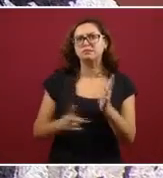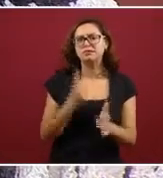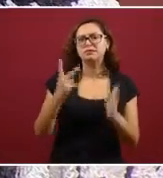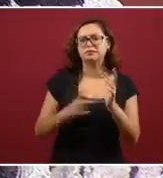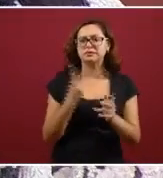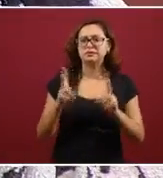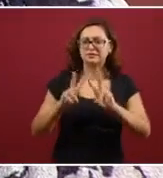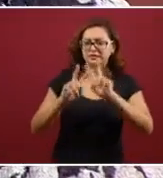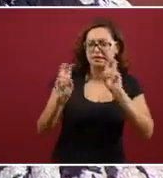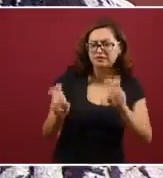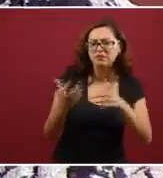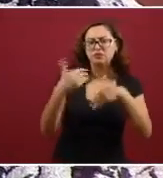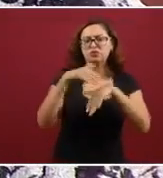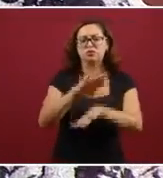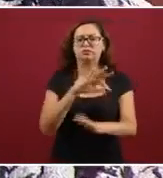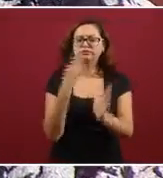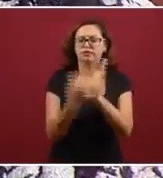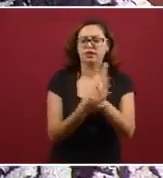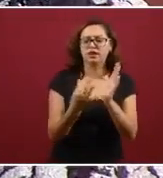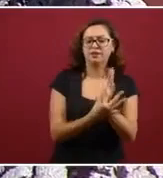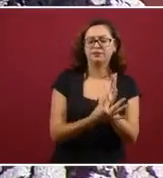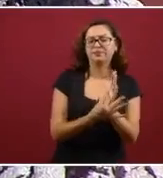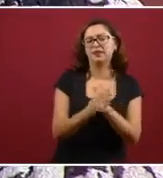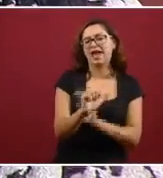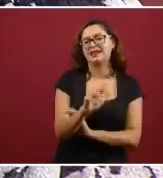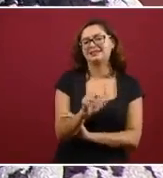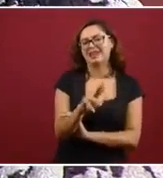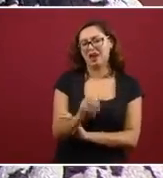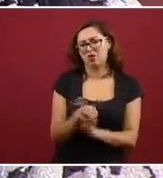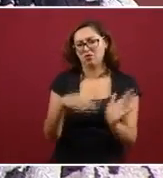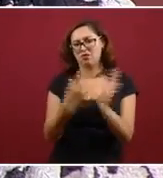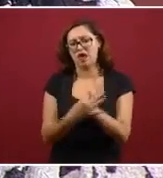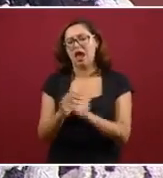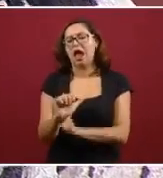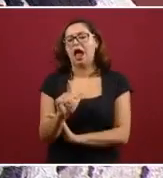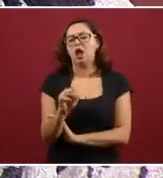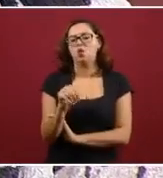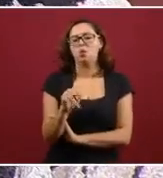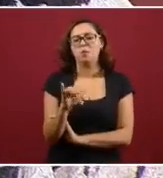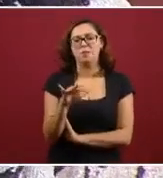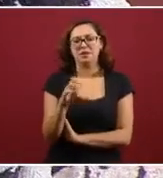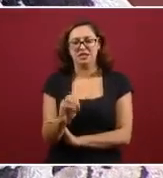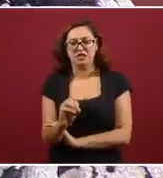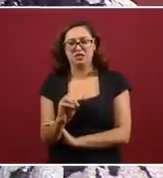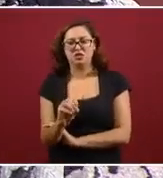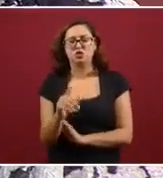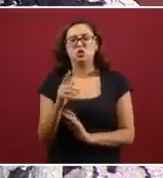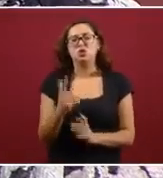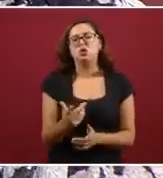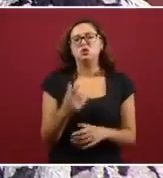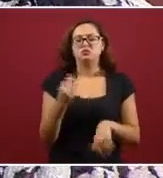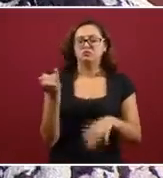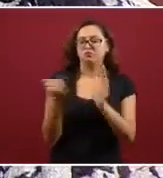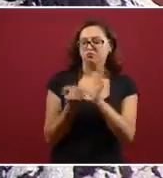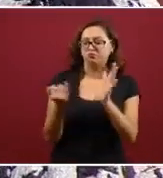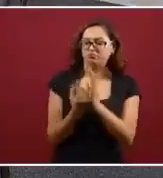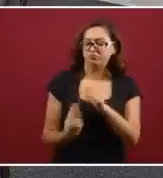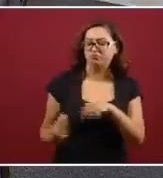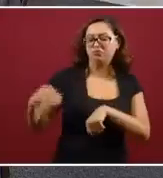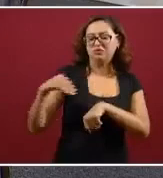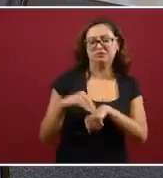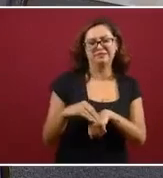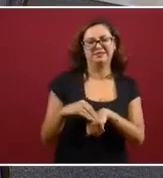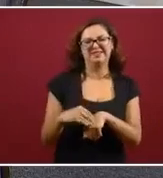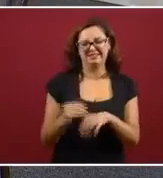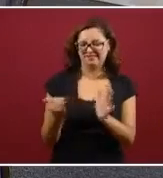al acero y al aluminio, que todos llegamos a conocer de mejor manera como la 232, ¿no? La 232,